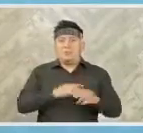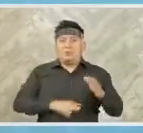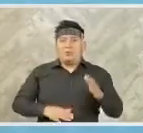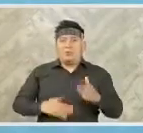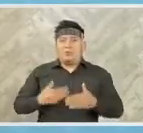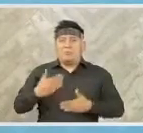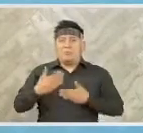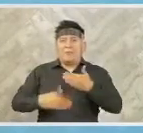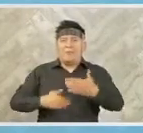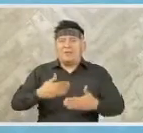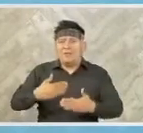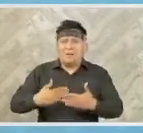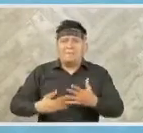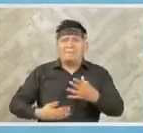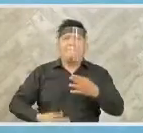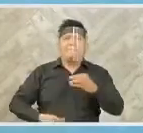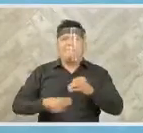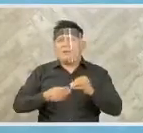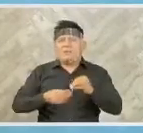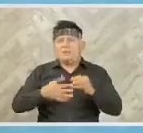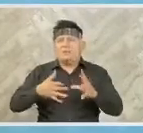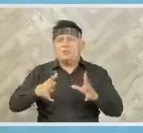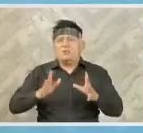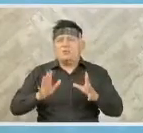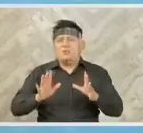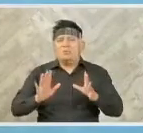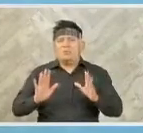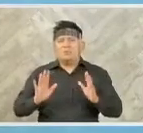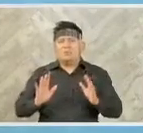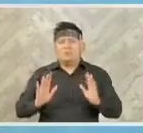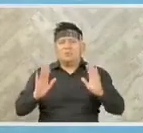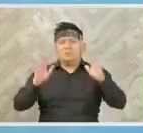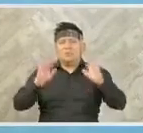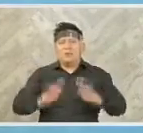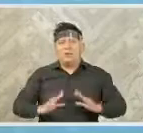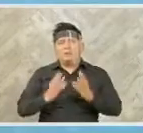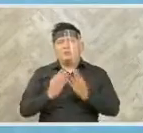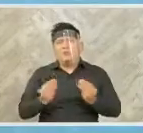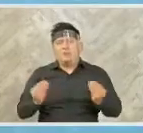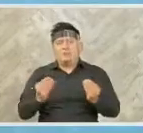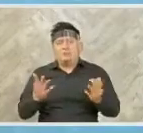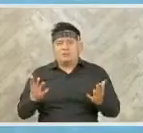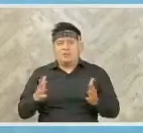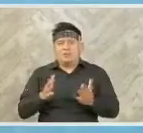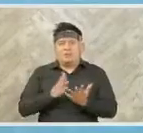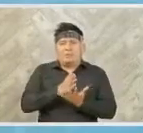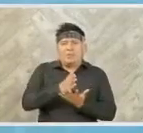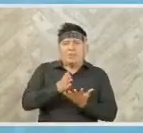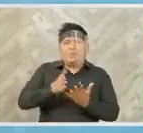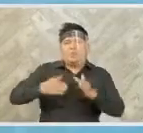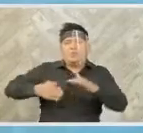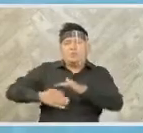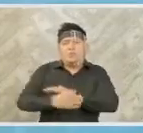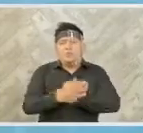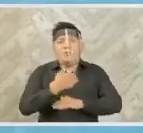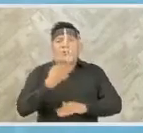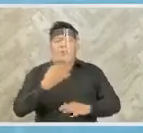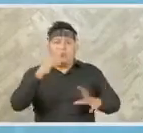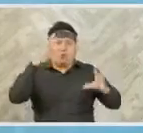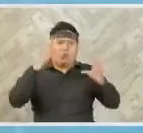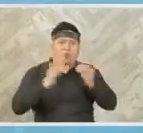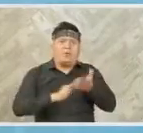a otros aspectos mucho más elevados. Entonces existen mecanismos de acceso a la justicia como la